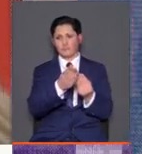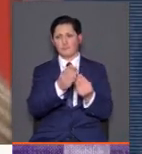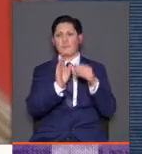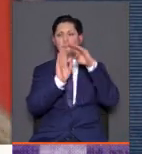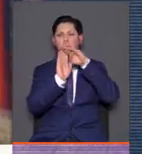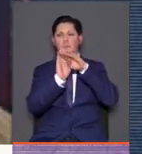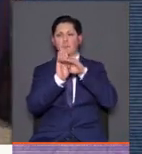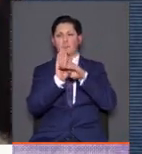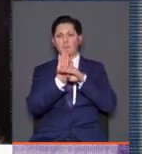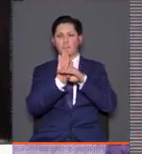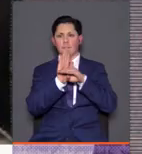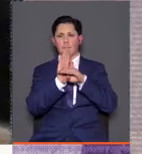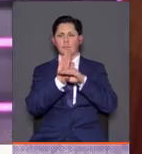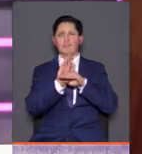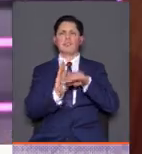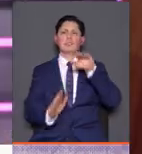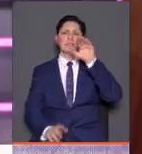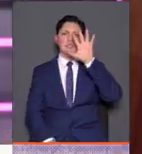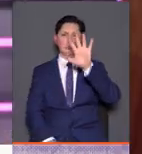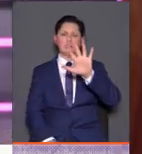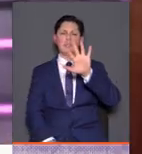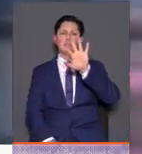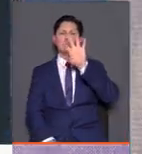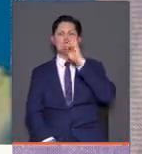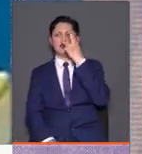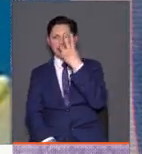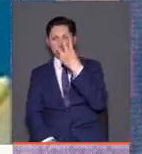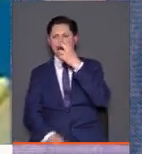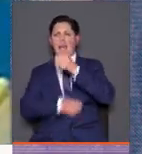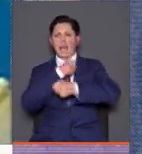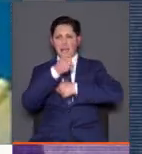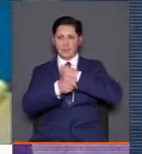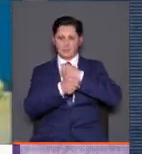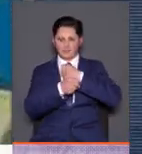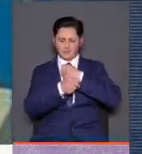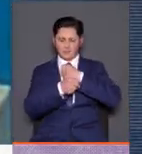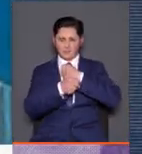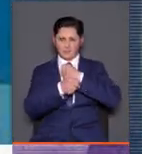después de 53 años. Yo me iba muy orgulloso.